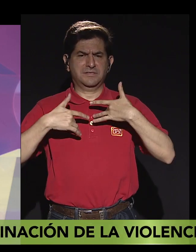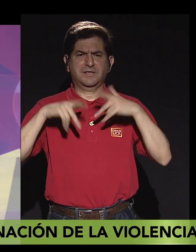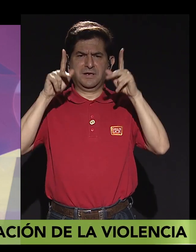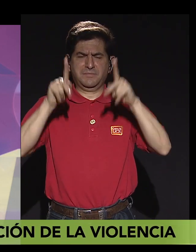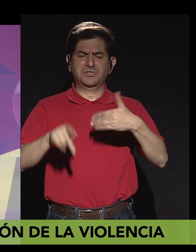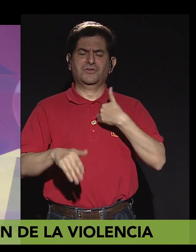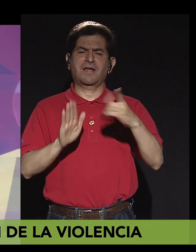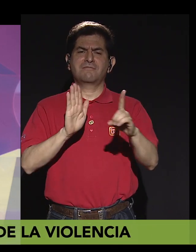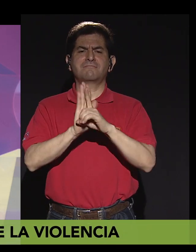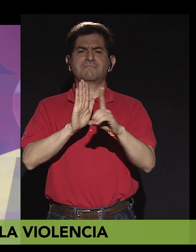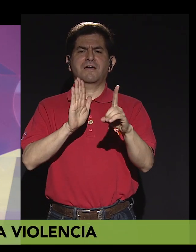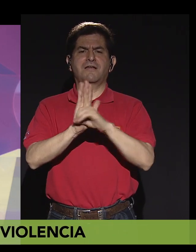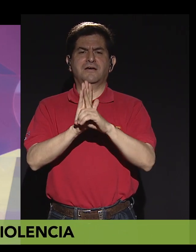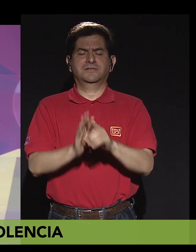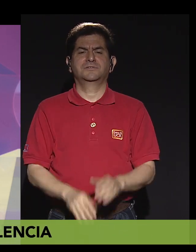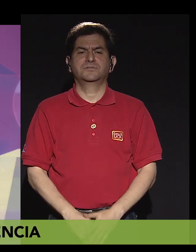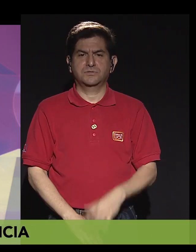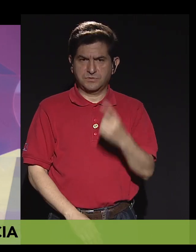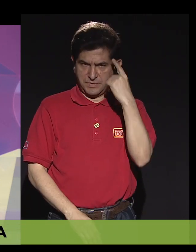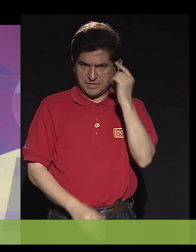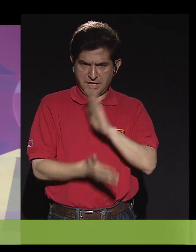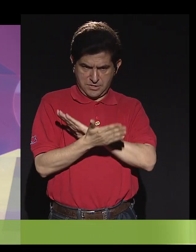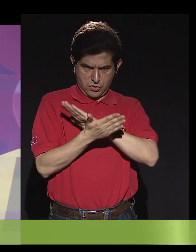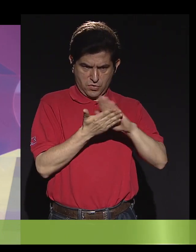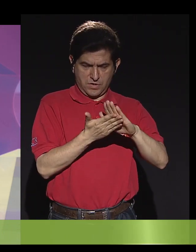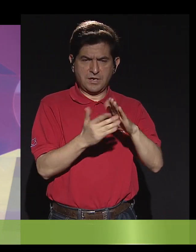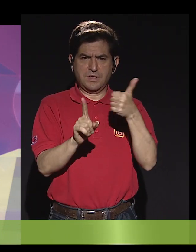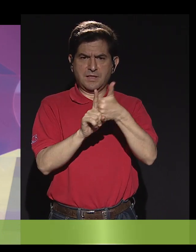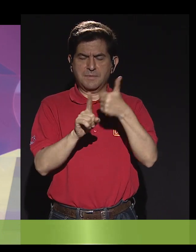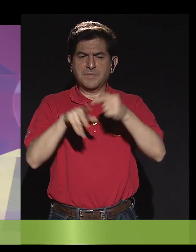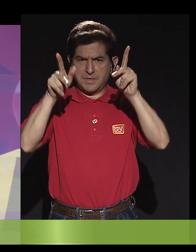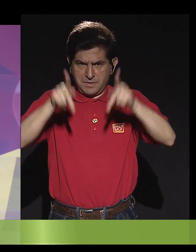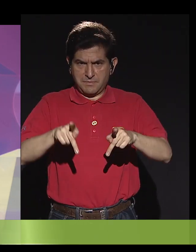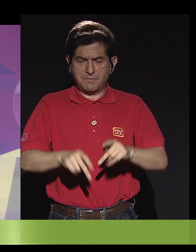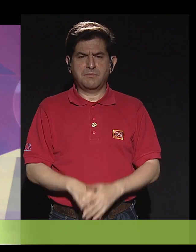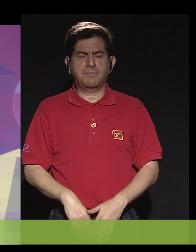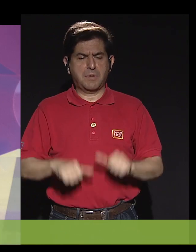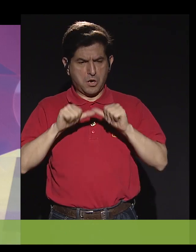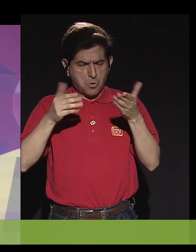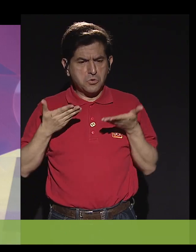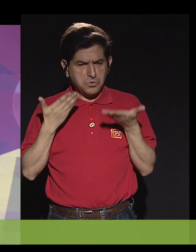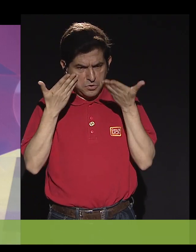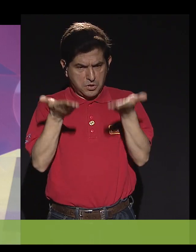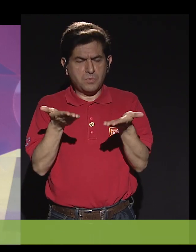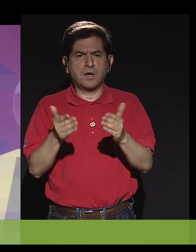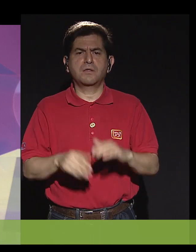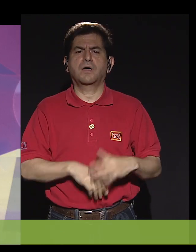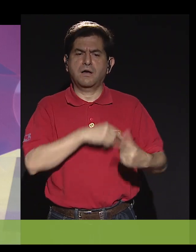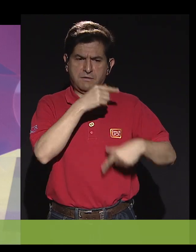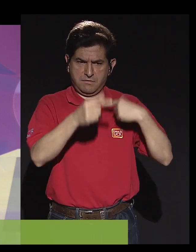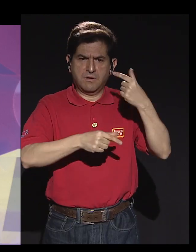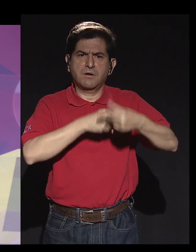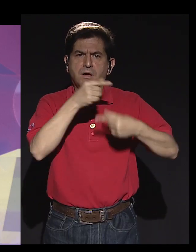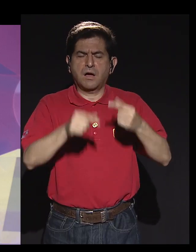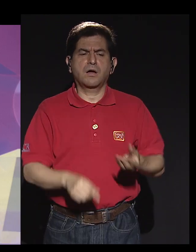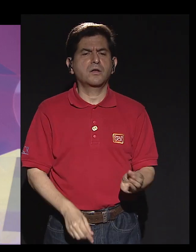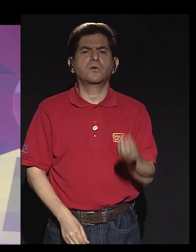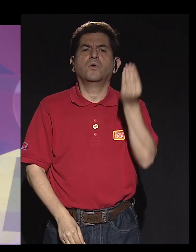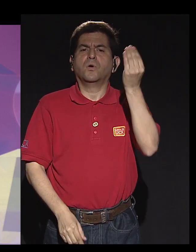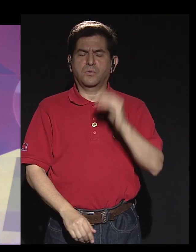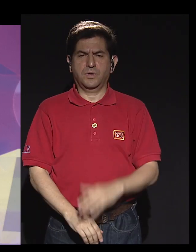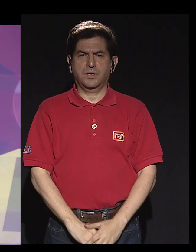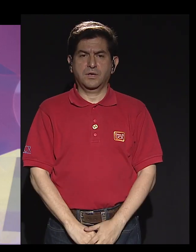una persona sujeta de derechos, desde la parte de la dignidad como persona, de lo que puede seguir brindando también a las generaciones